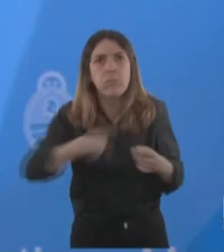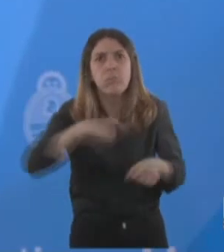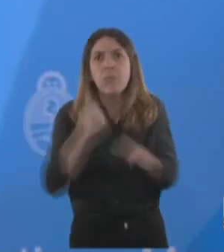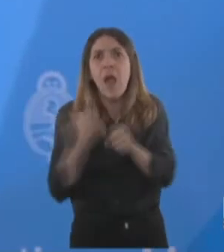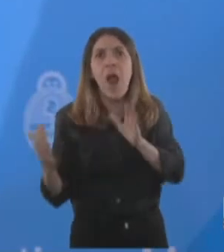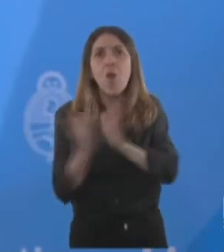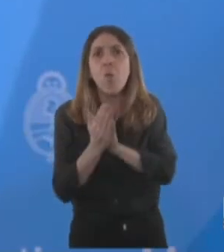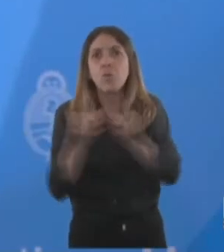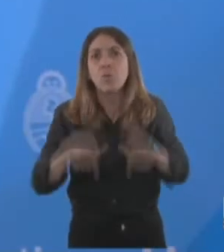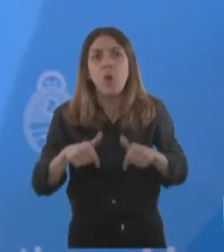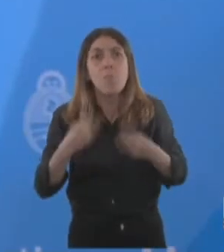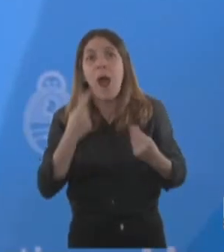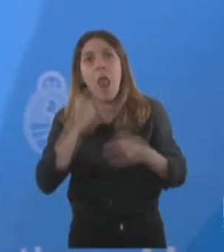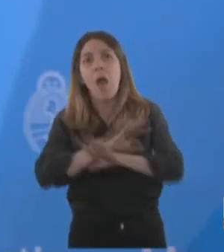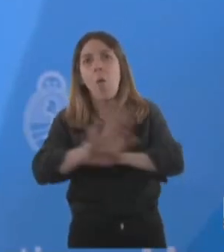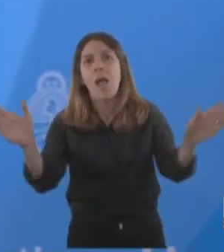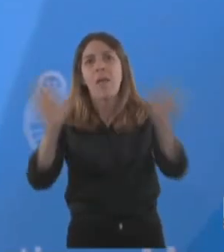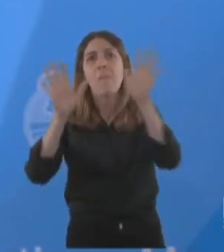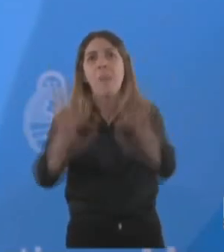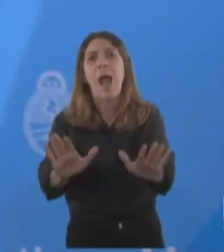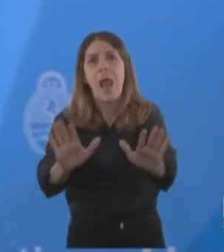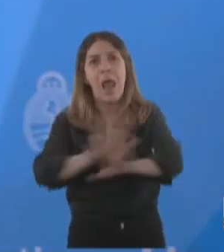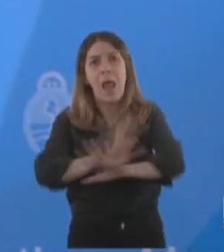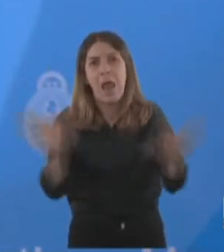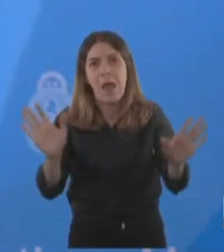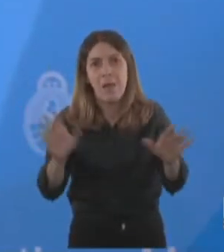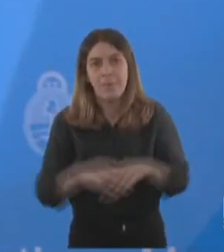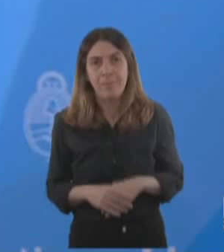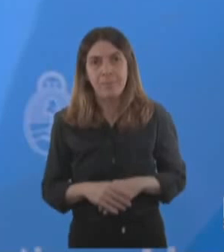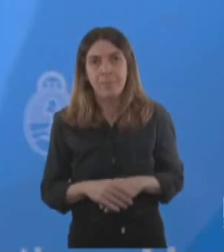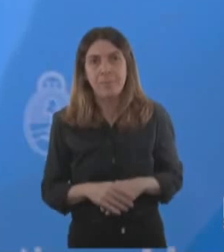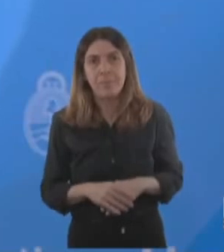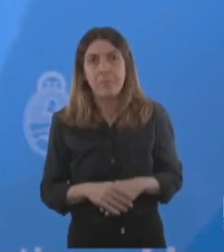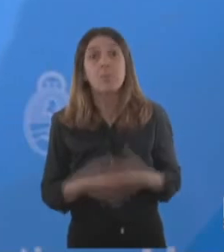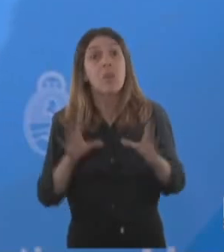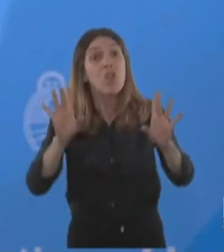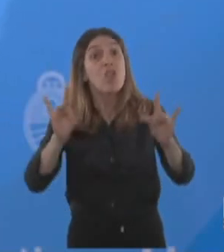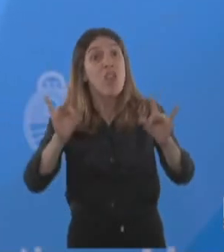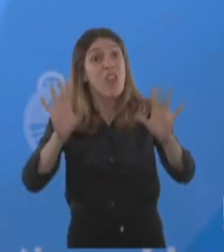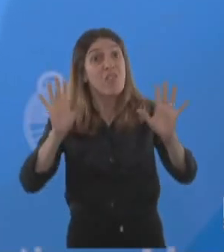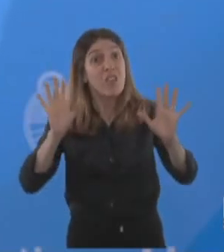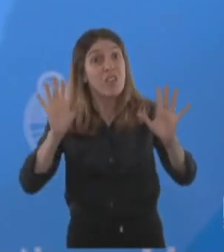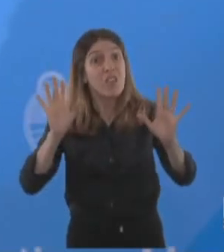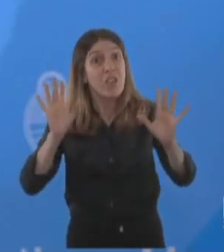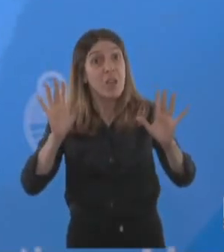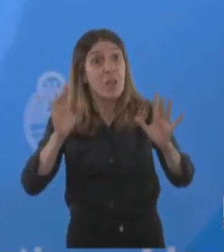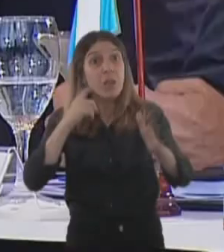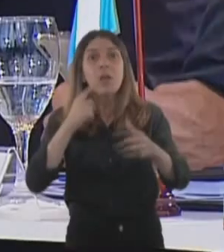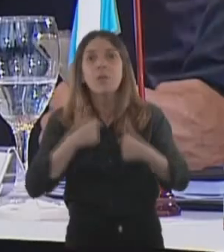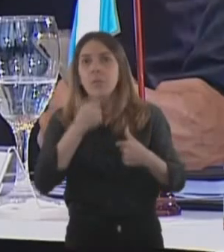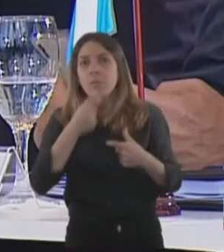para que esto pare. Para que esto pare. Es muy difícil combatir el crimen organizado en